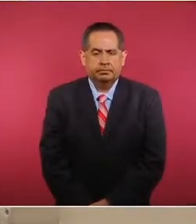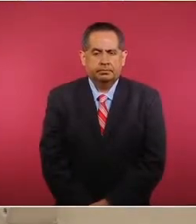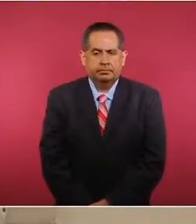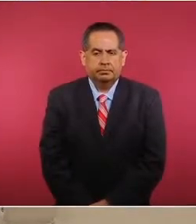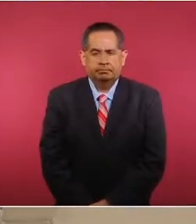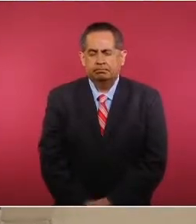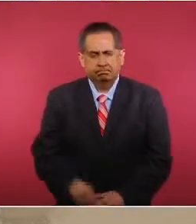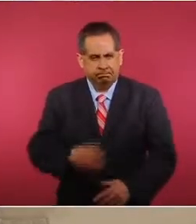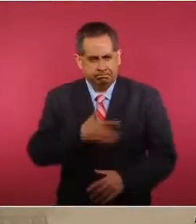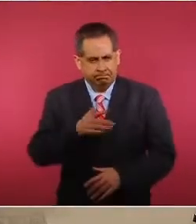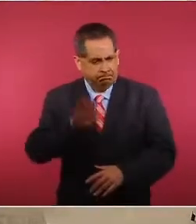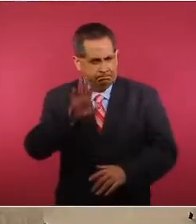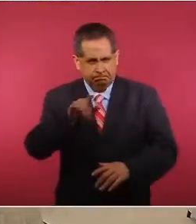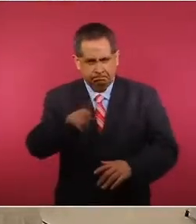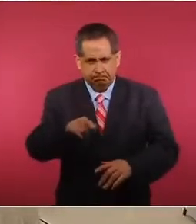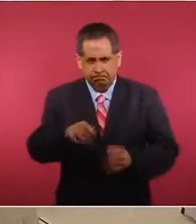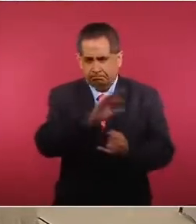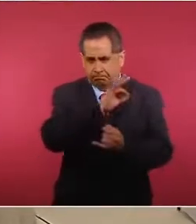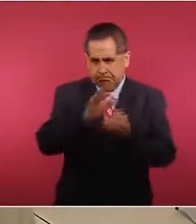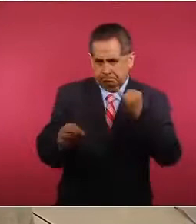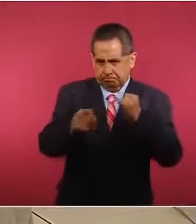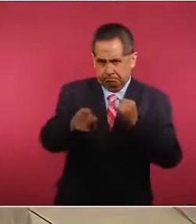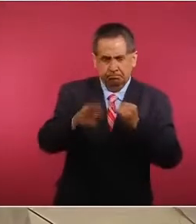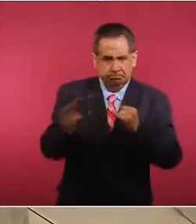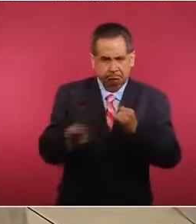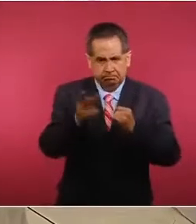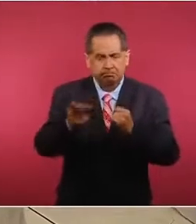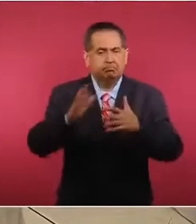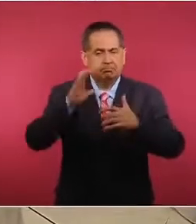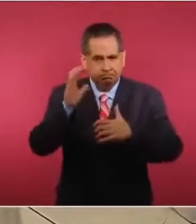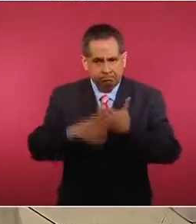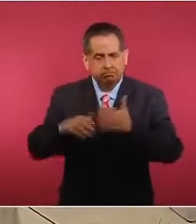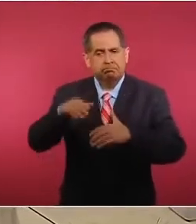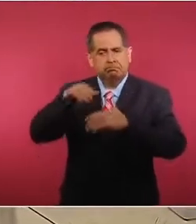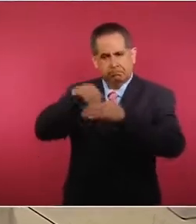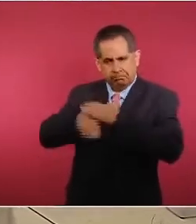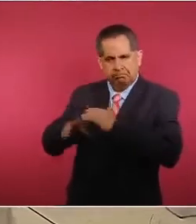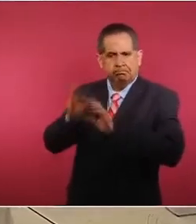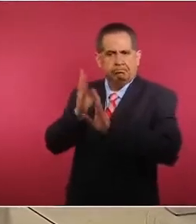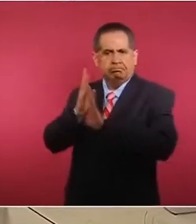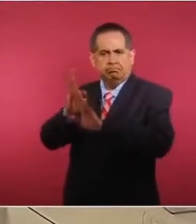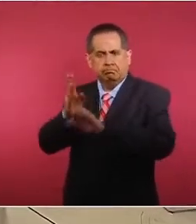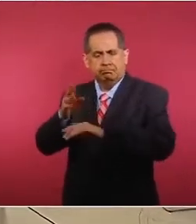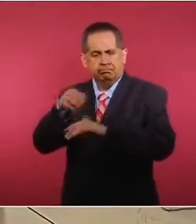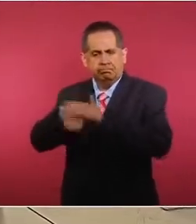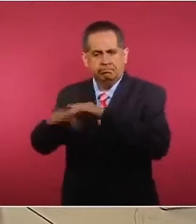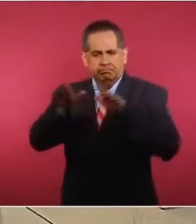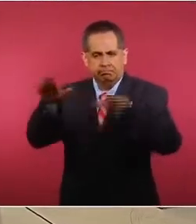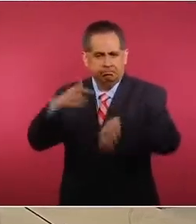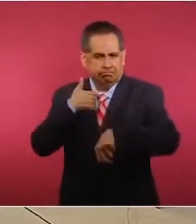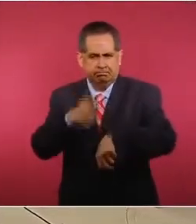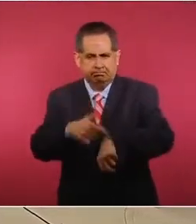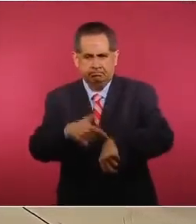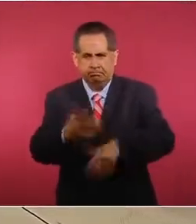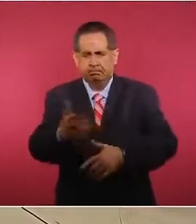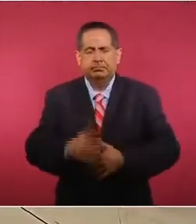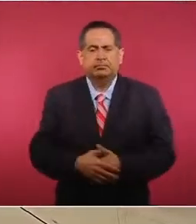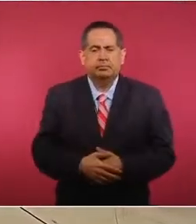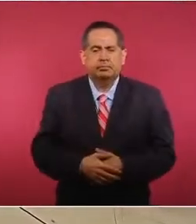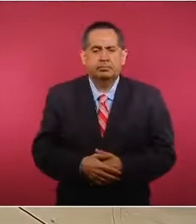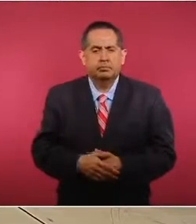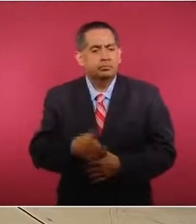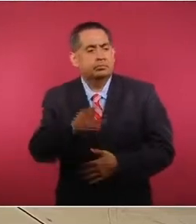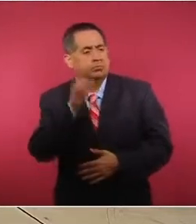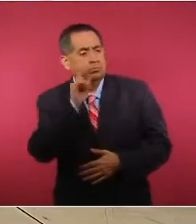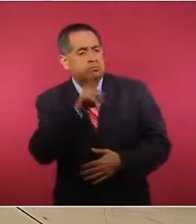¿Les parece que sea la última, ya para que continúe por el tiempo? Buenos días, presidente. ¿Te quedas